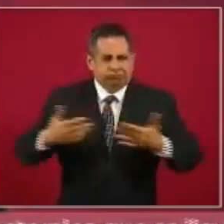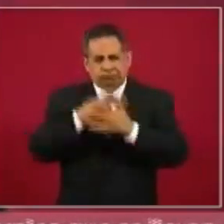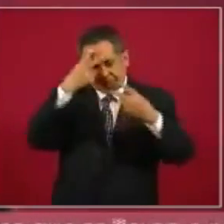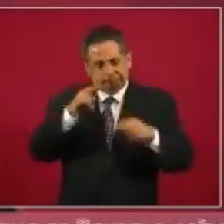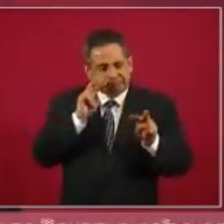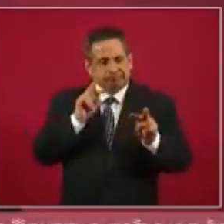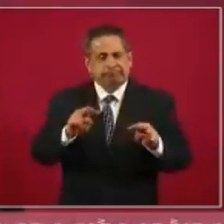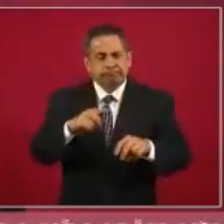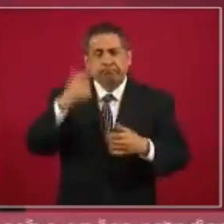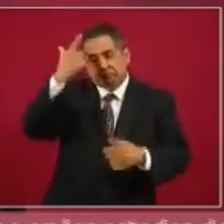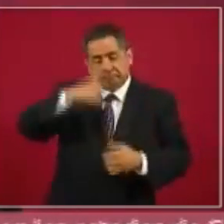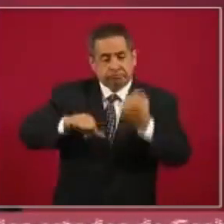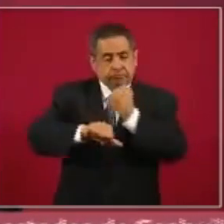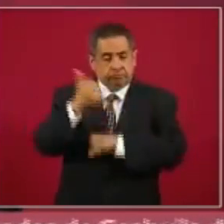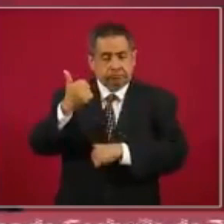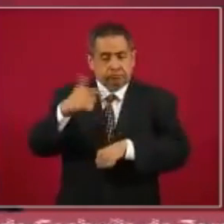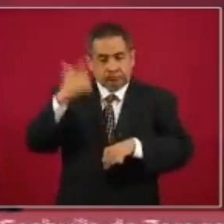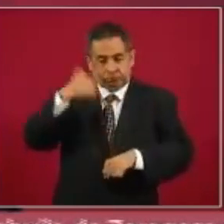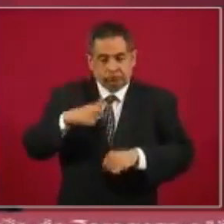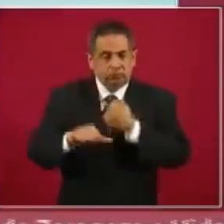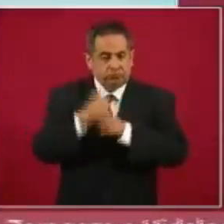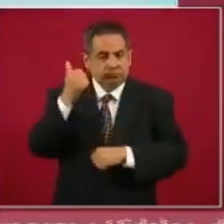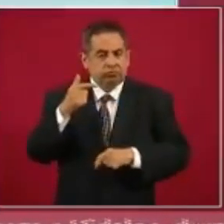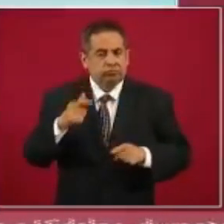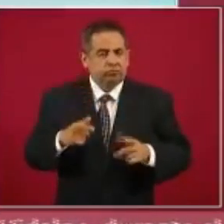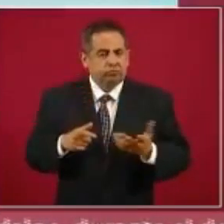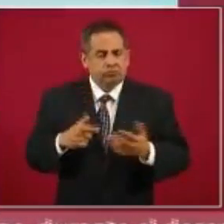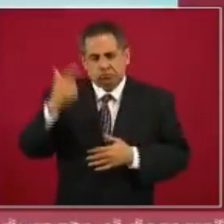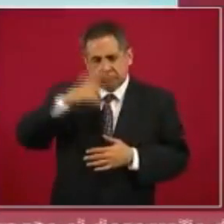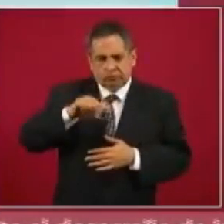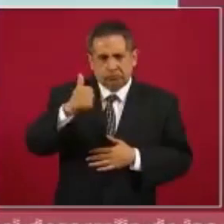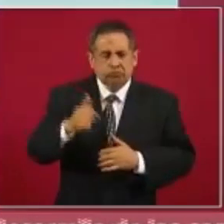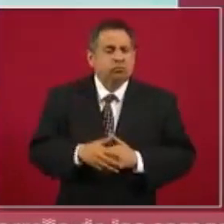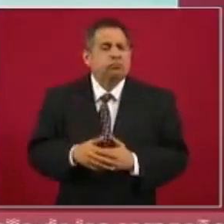a las 11 de la noche